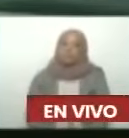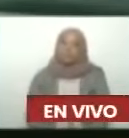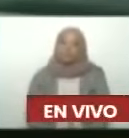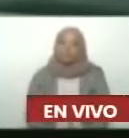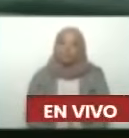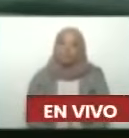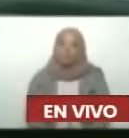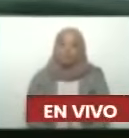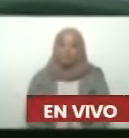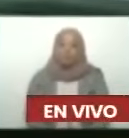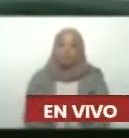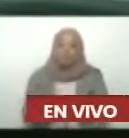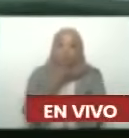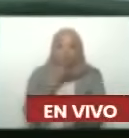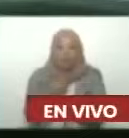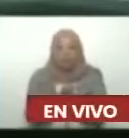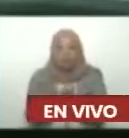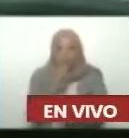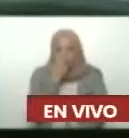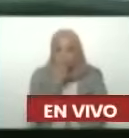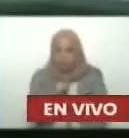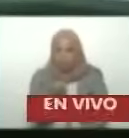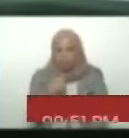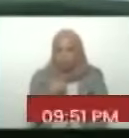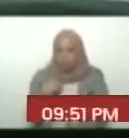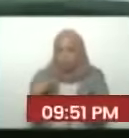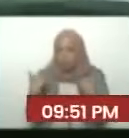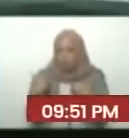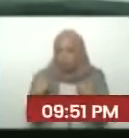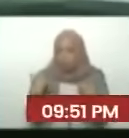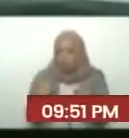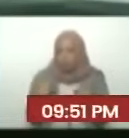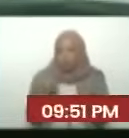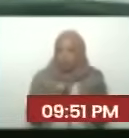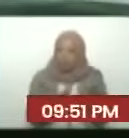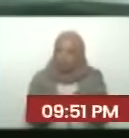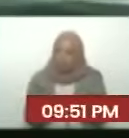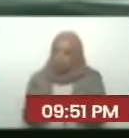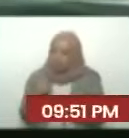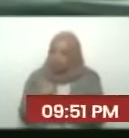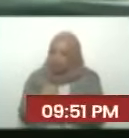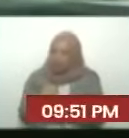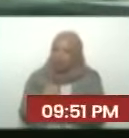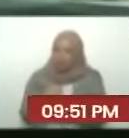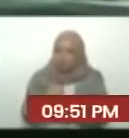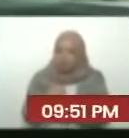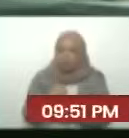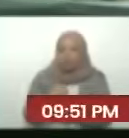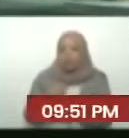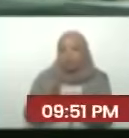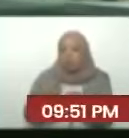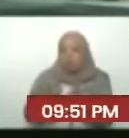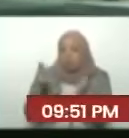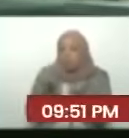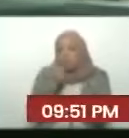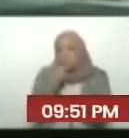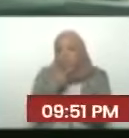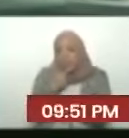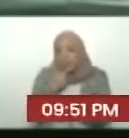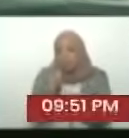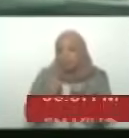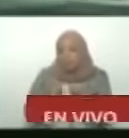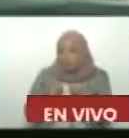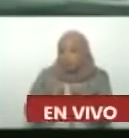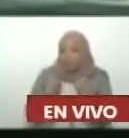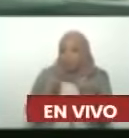Bueno, muchas gracias por la invitación. La verdad que estamos muy contentos y agradecidos por estar acá. Creo que me diste la oportunidad más linda de mi vida